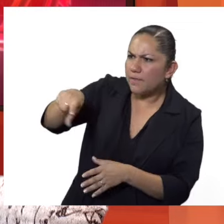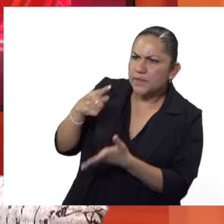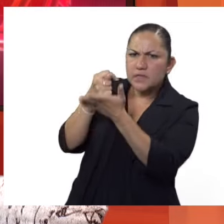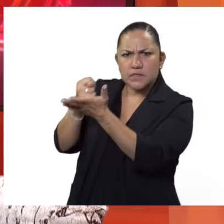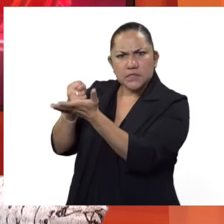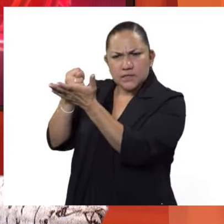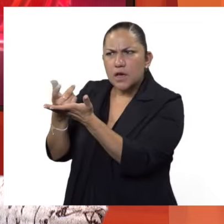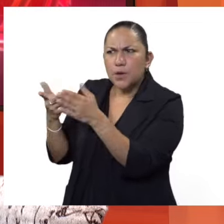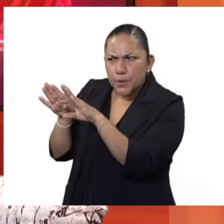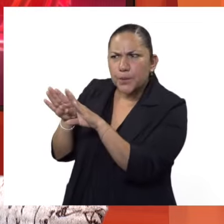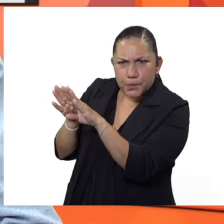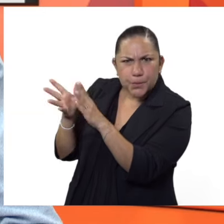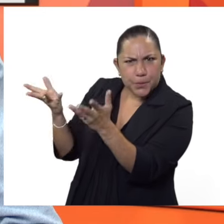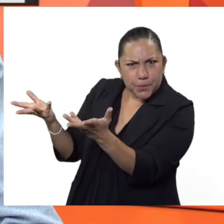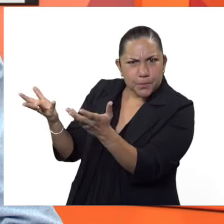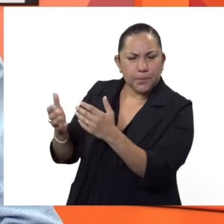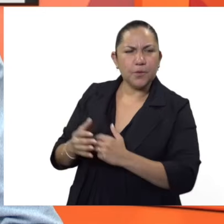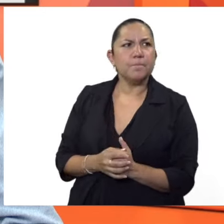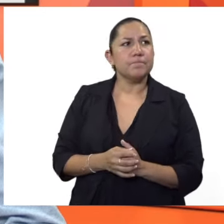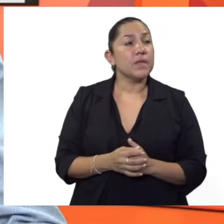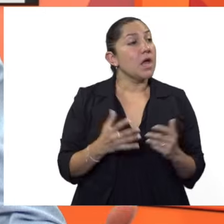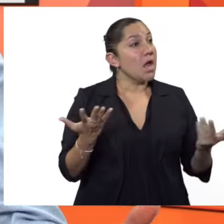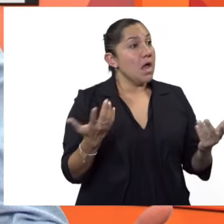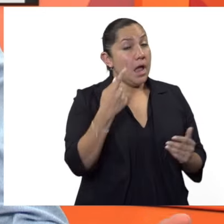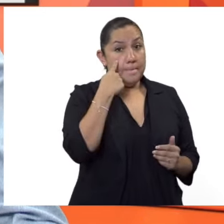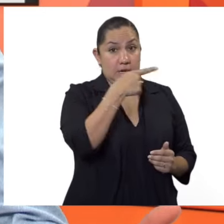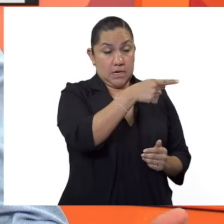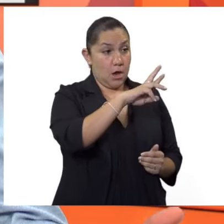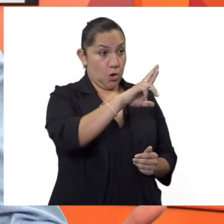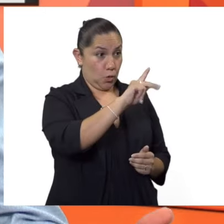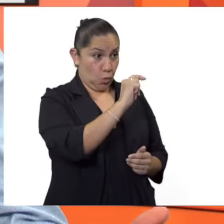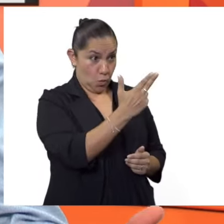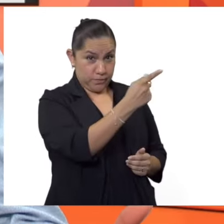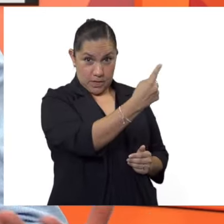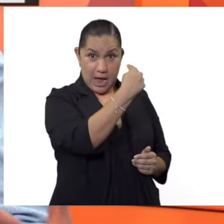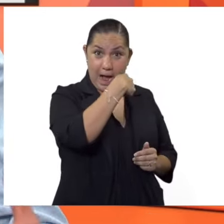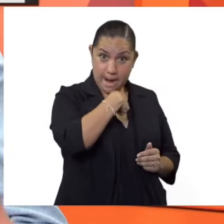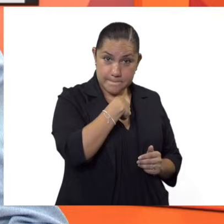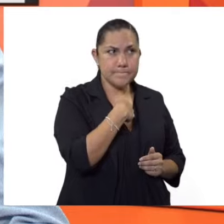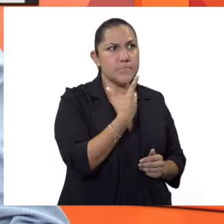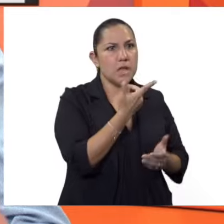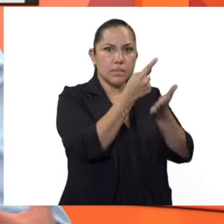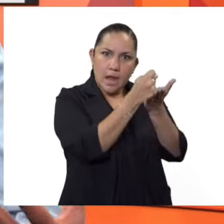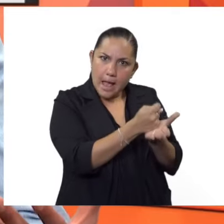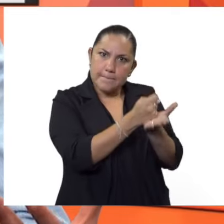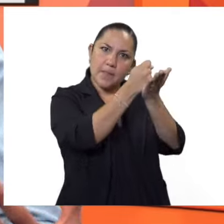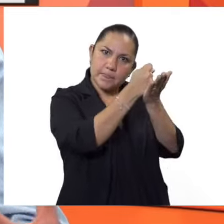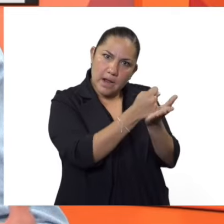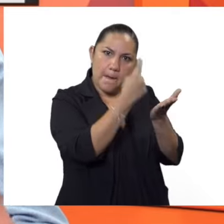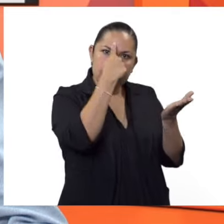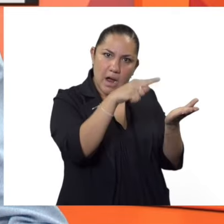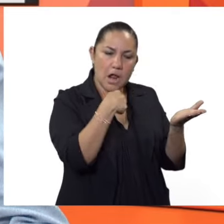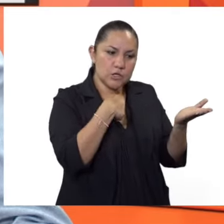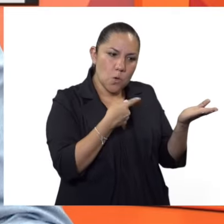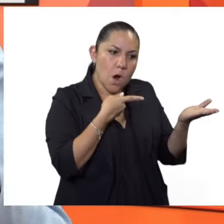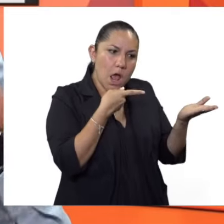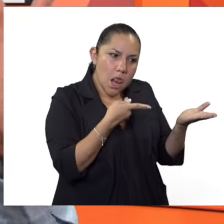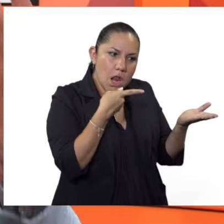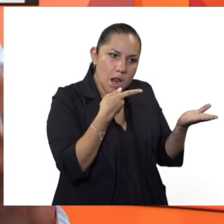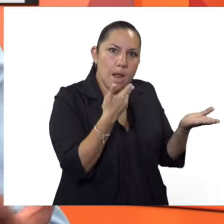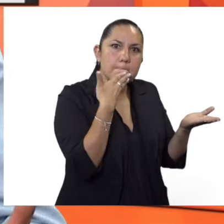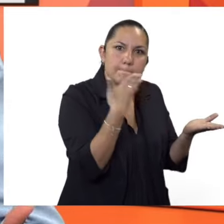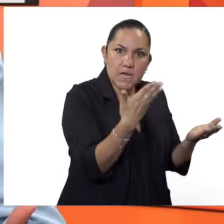pues mira con Rut no solamente no solamente era la terapia del lenguaje no solamente que yo aprendiera a hablar